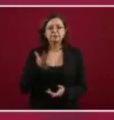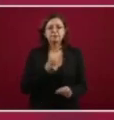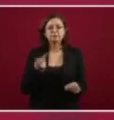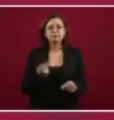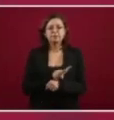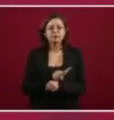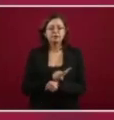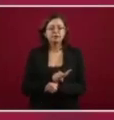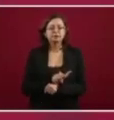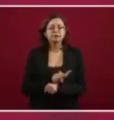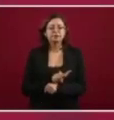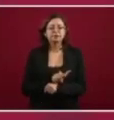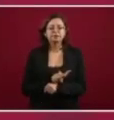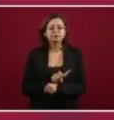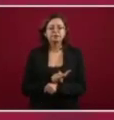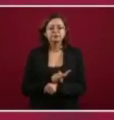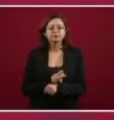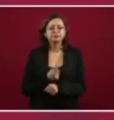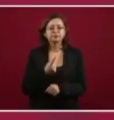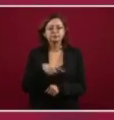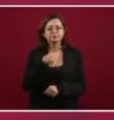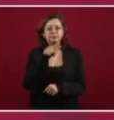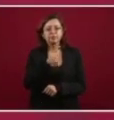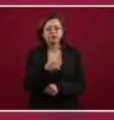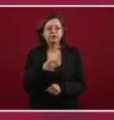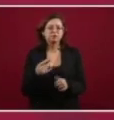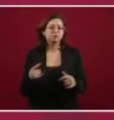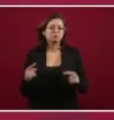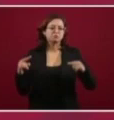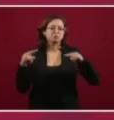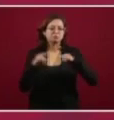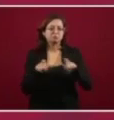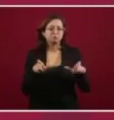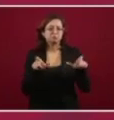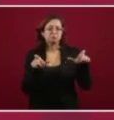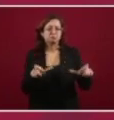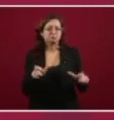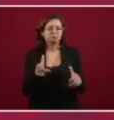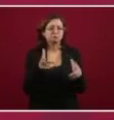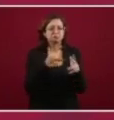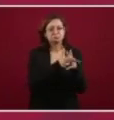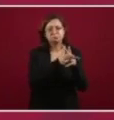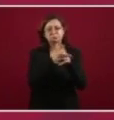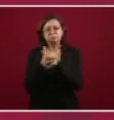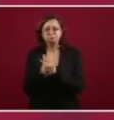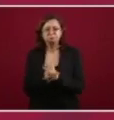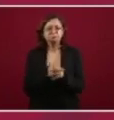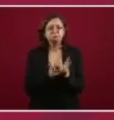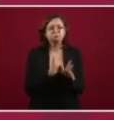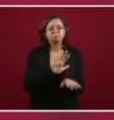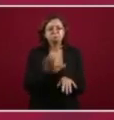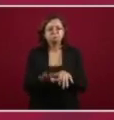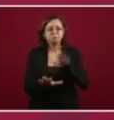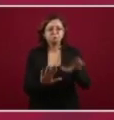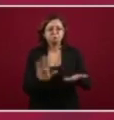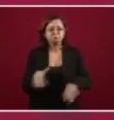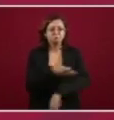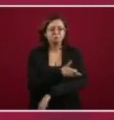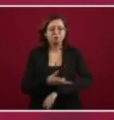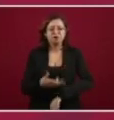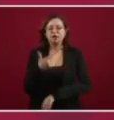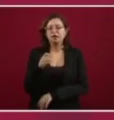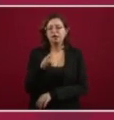agresión, la emboscada en que perdieron la vida miembros integrantes de la familia